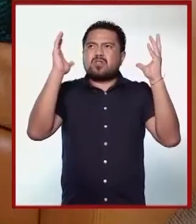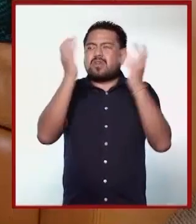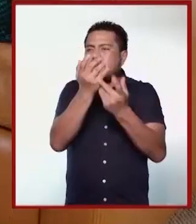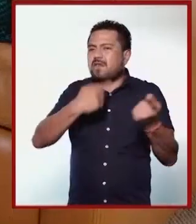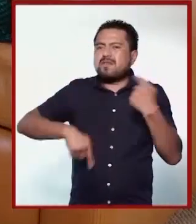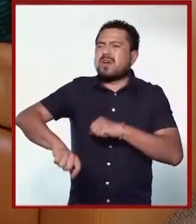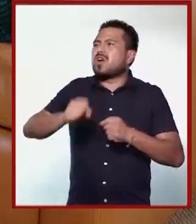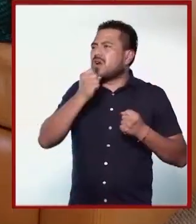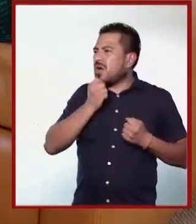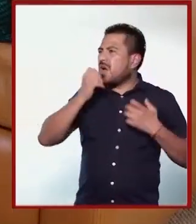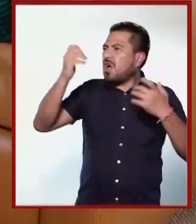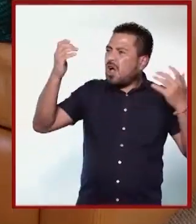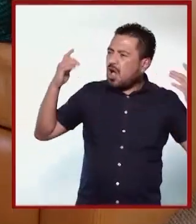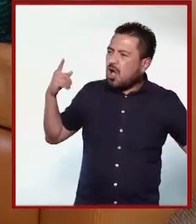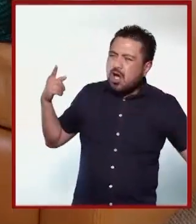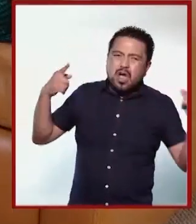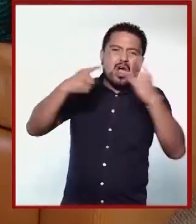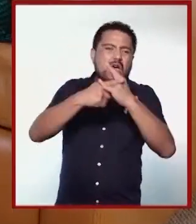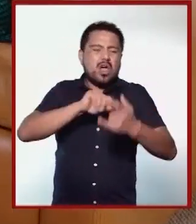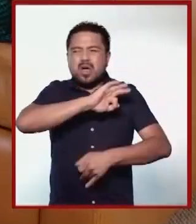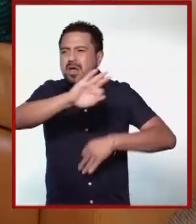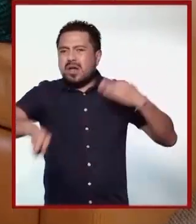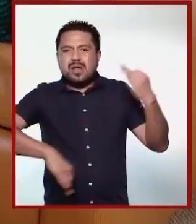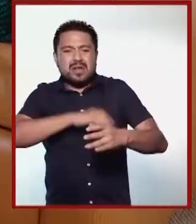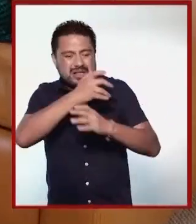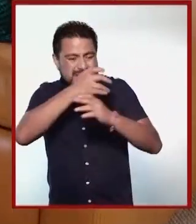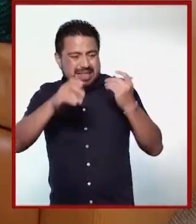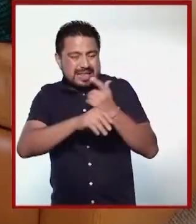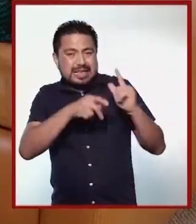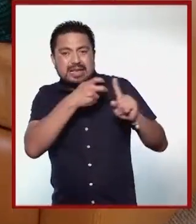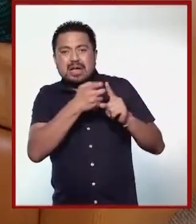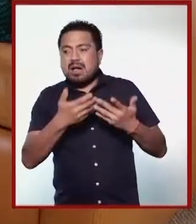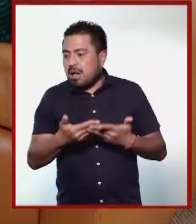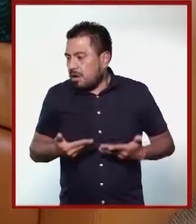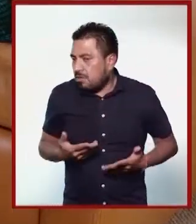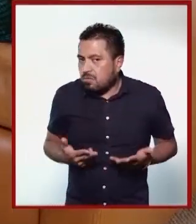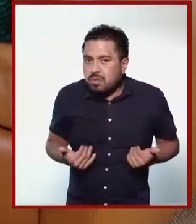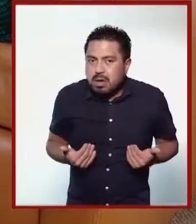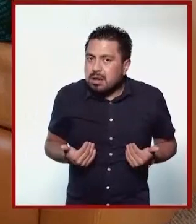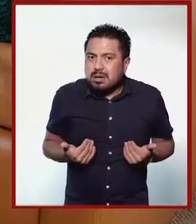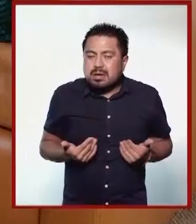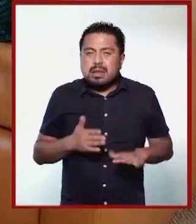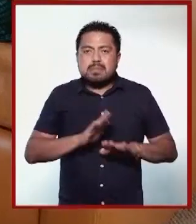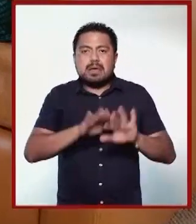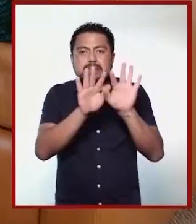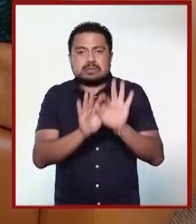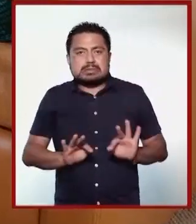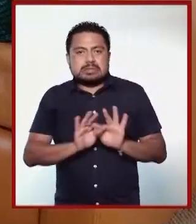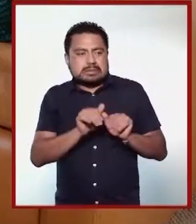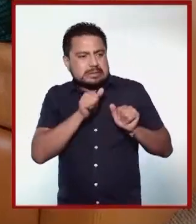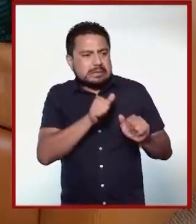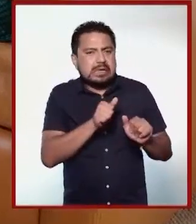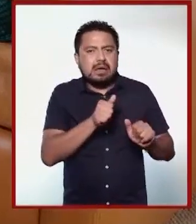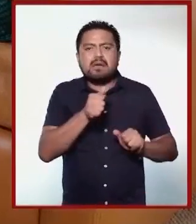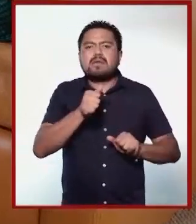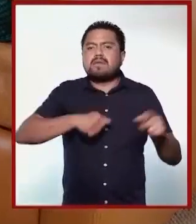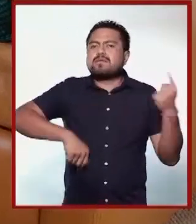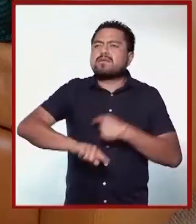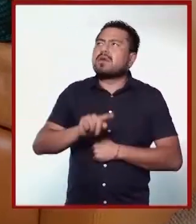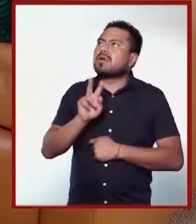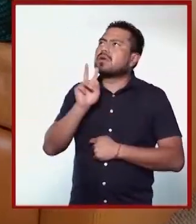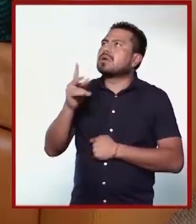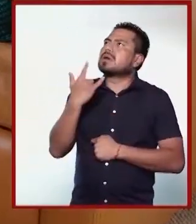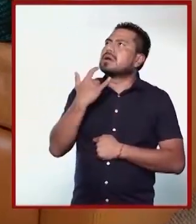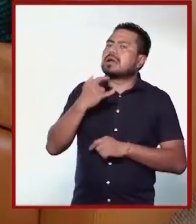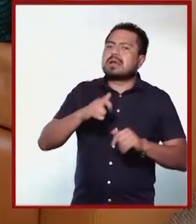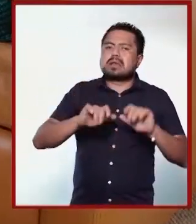gritar gol entre todos. Todas estas cosas, ahora que no las tenemos, les damos más importancia, ¿no? Vemos los partidos de fútbol con